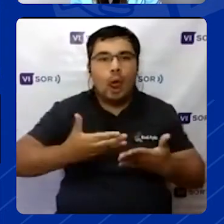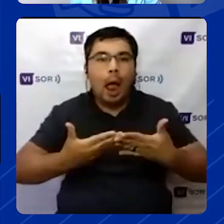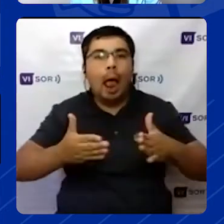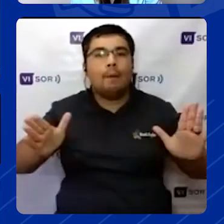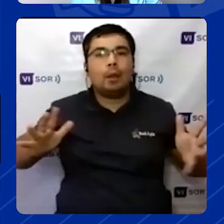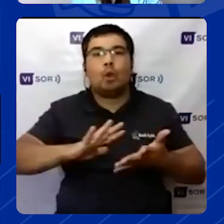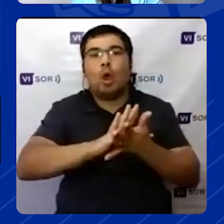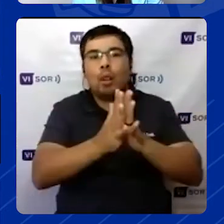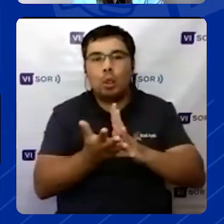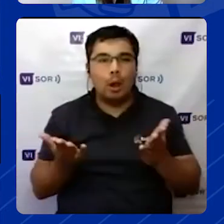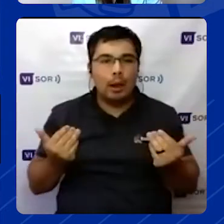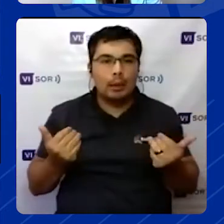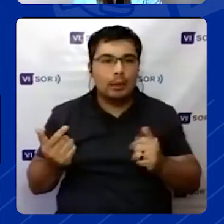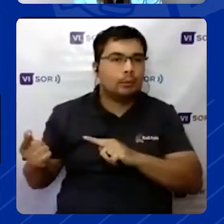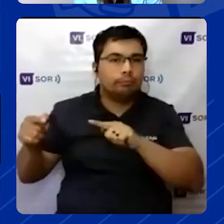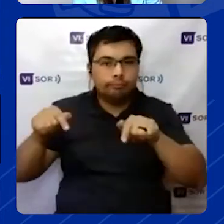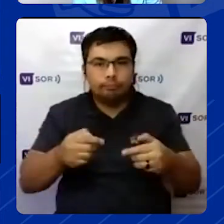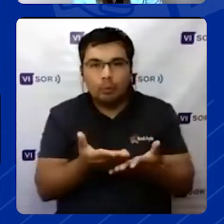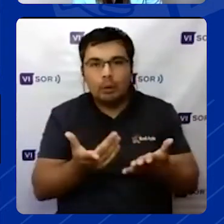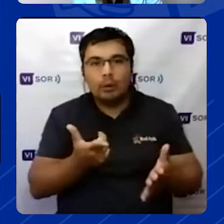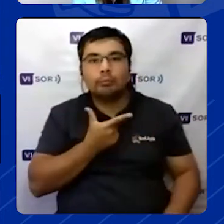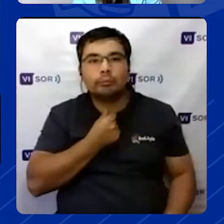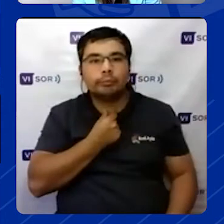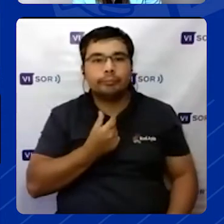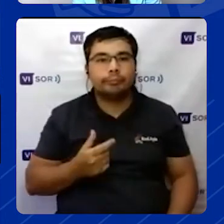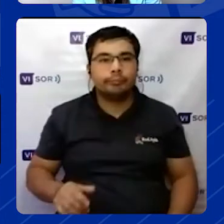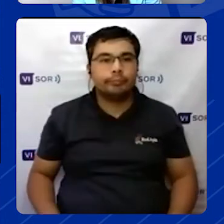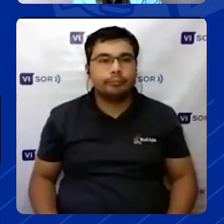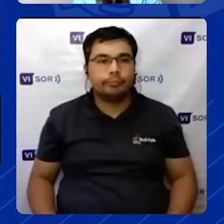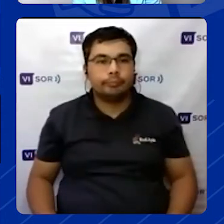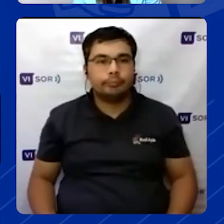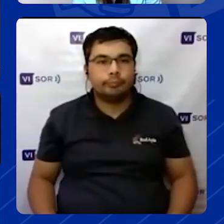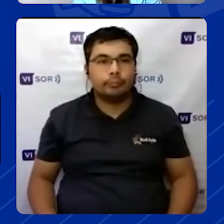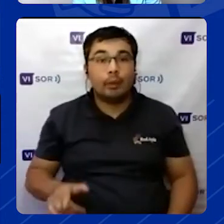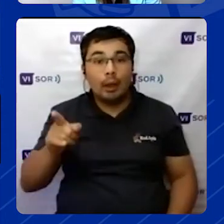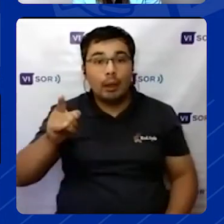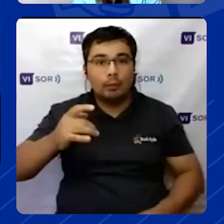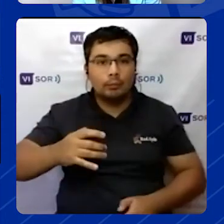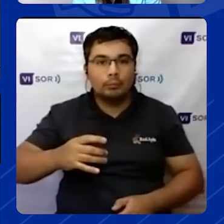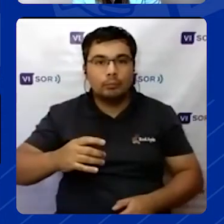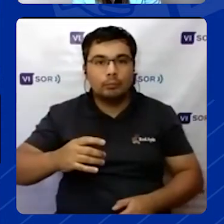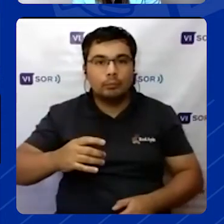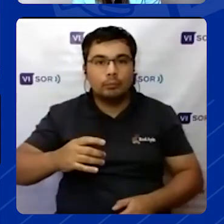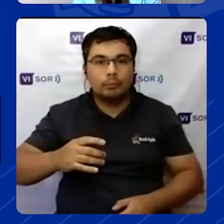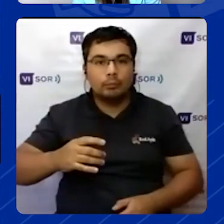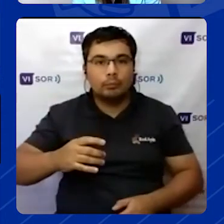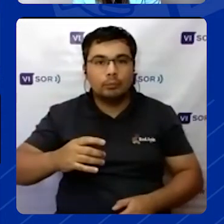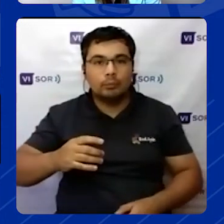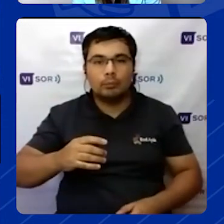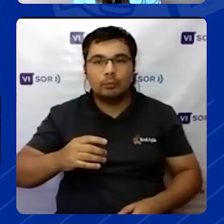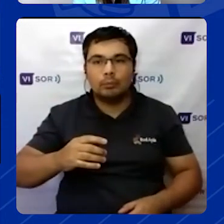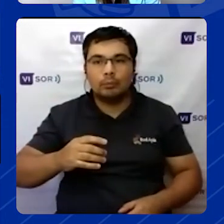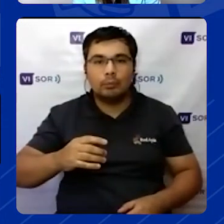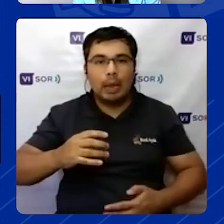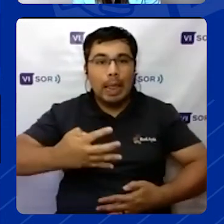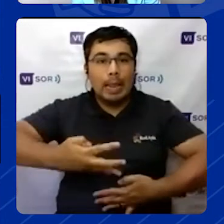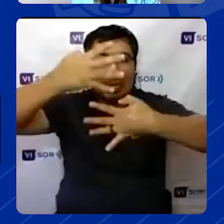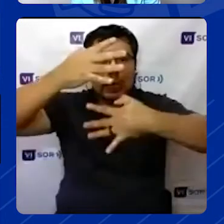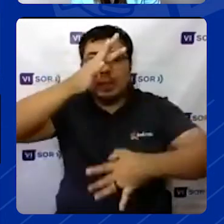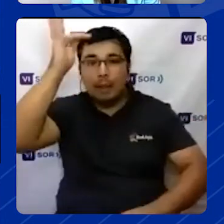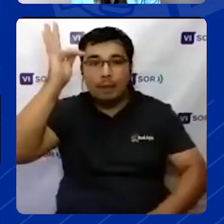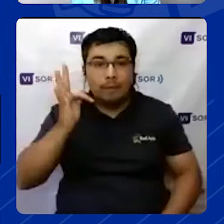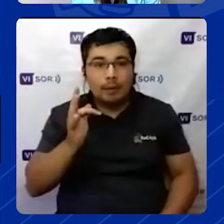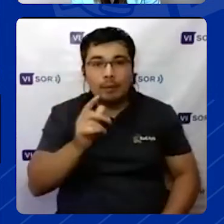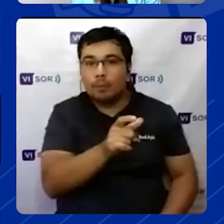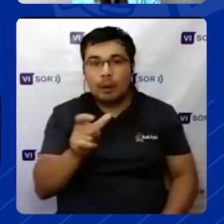puedan surgir. Sí. Ahí ya pusieron en el chat de Facebook el link para que las personas interesadas puedan acceder